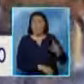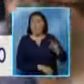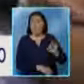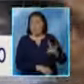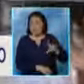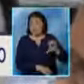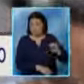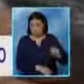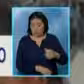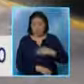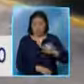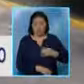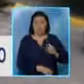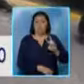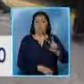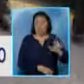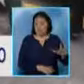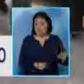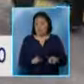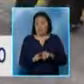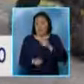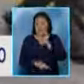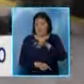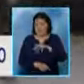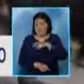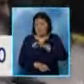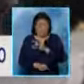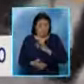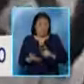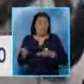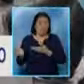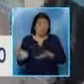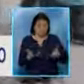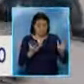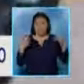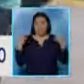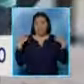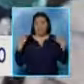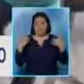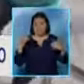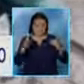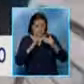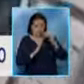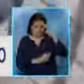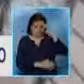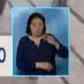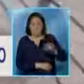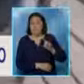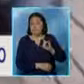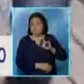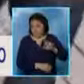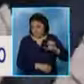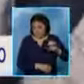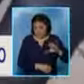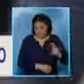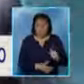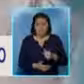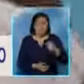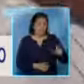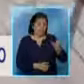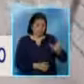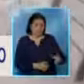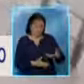Añasco, de 26 años, alias Palomo, también fue trasladado hasta la oficina central de la DIRINCRI en el centro de Lima. El sujeto, que presenta